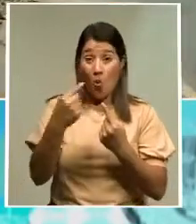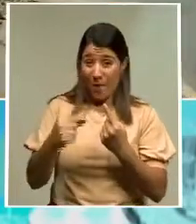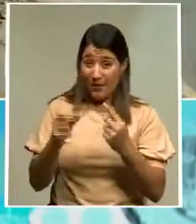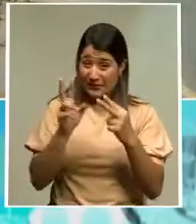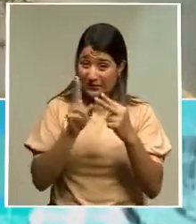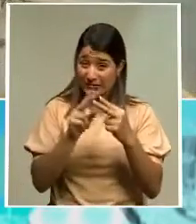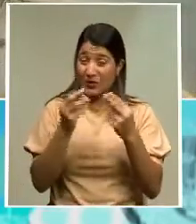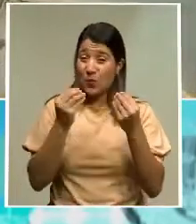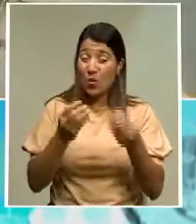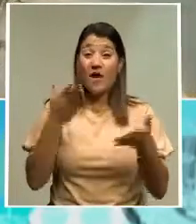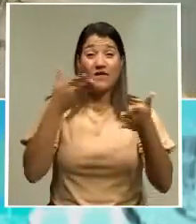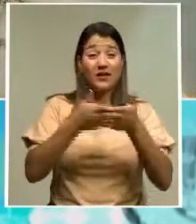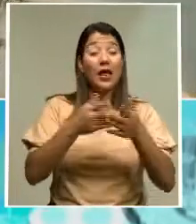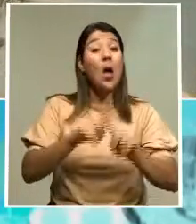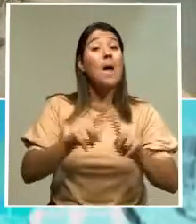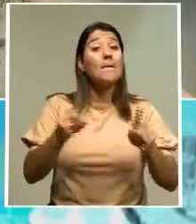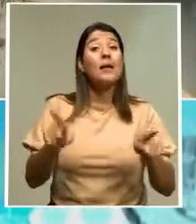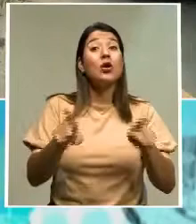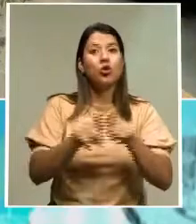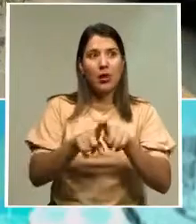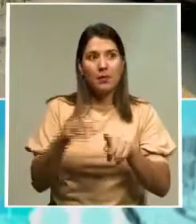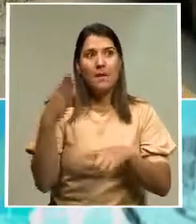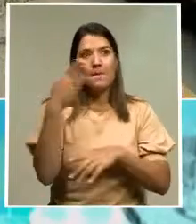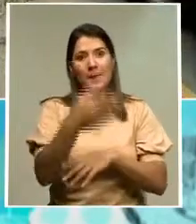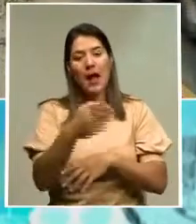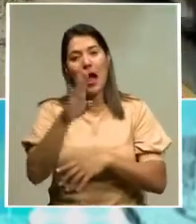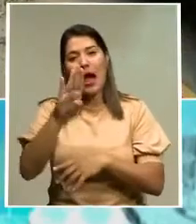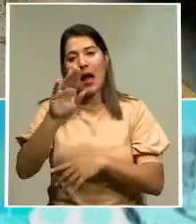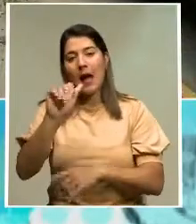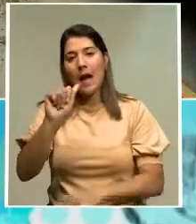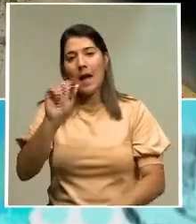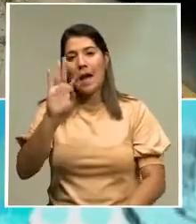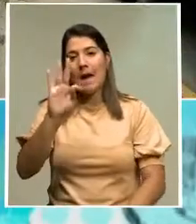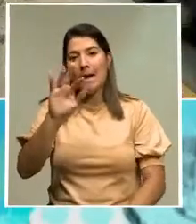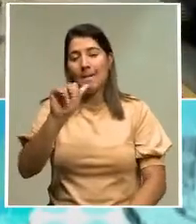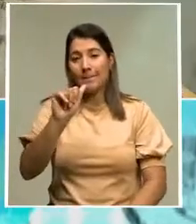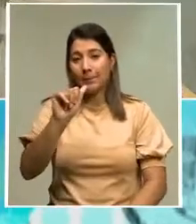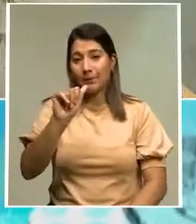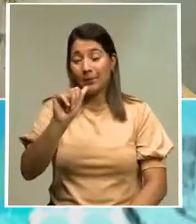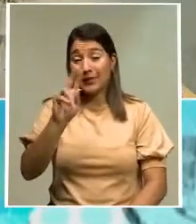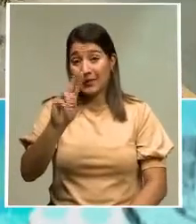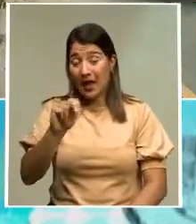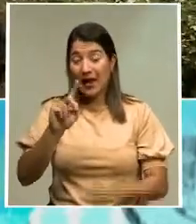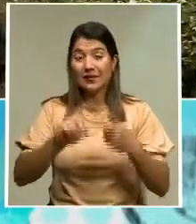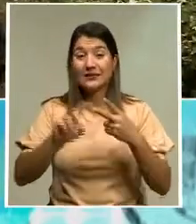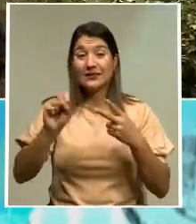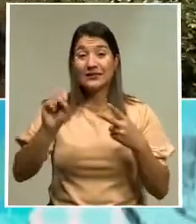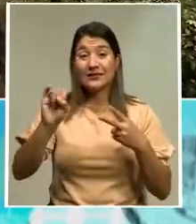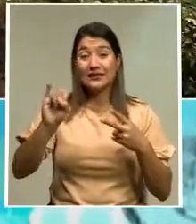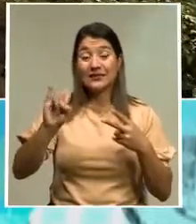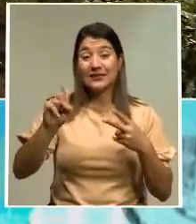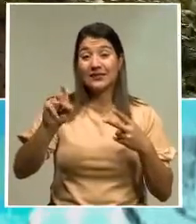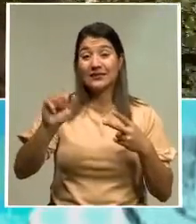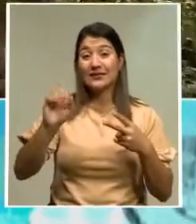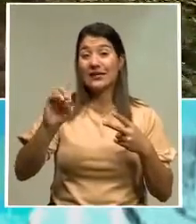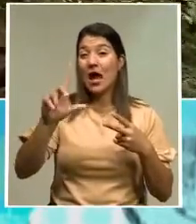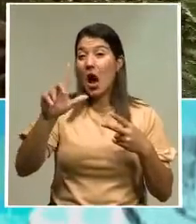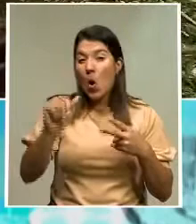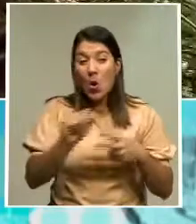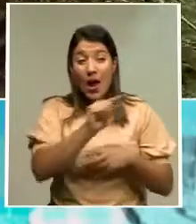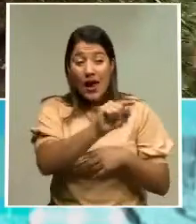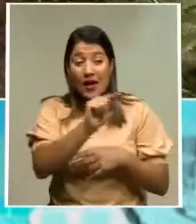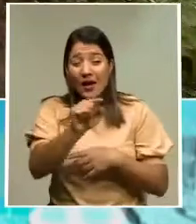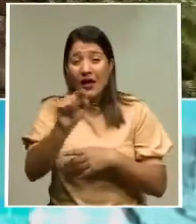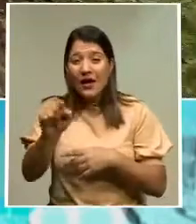pero muy pronto va a estar también Batán y van a estar todas esas zonas, Zigzaola, todos los lugares que se empiezan a saturar por las lluvias en las partes altas